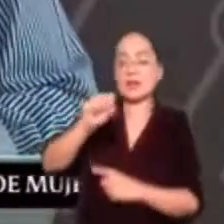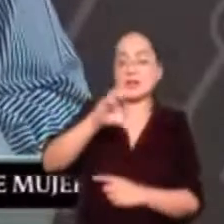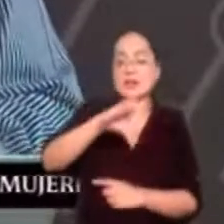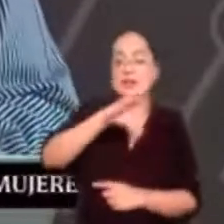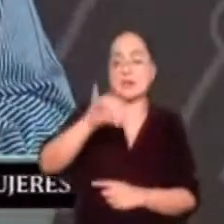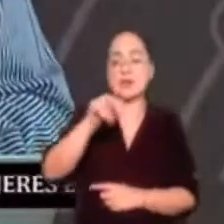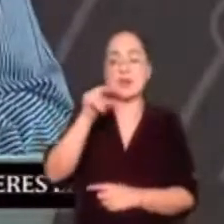Entonces,